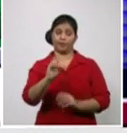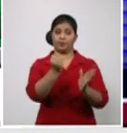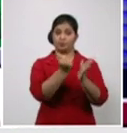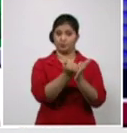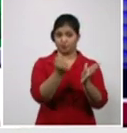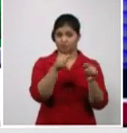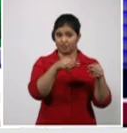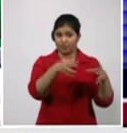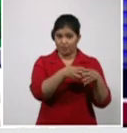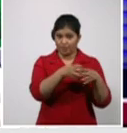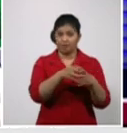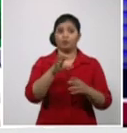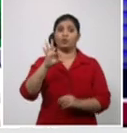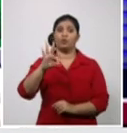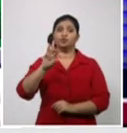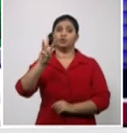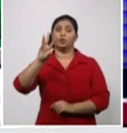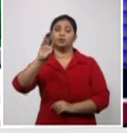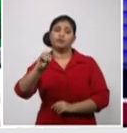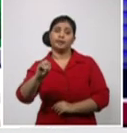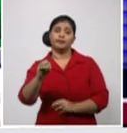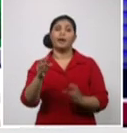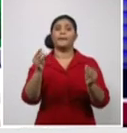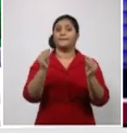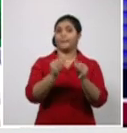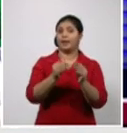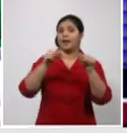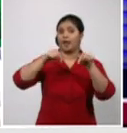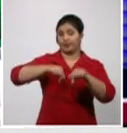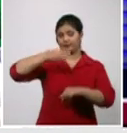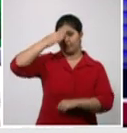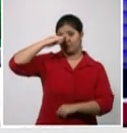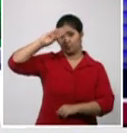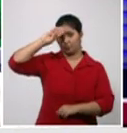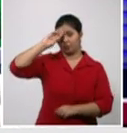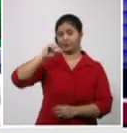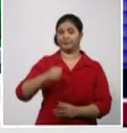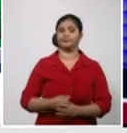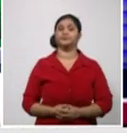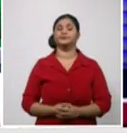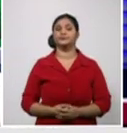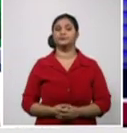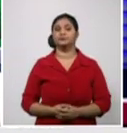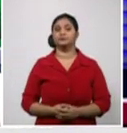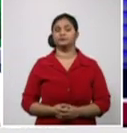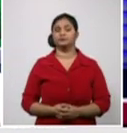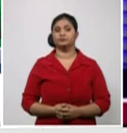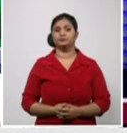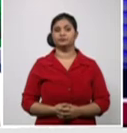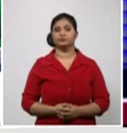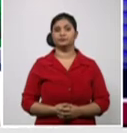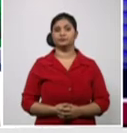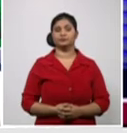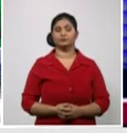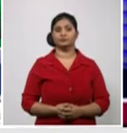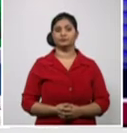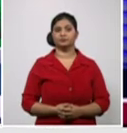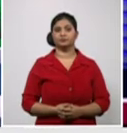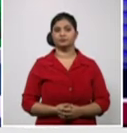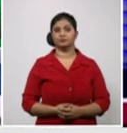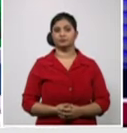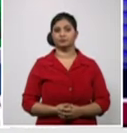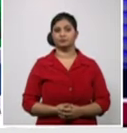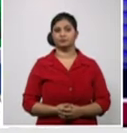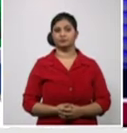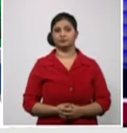nuestro territorio. Es lógico y cada vez pues será un número mayor no, cada vez en